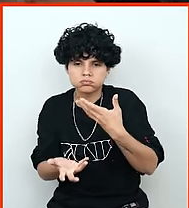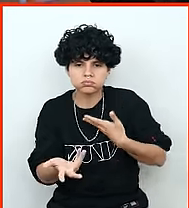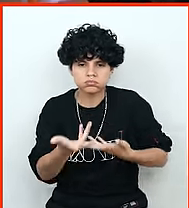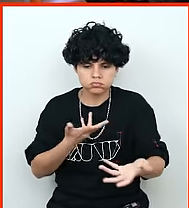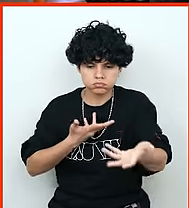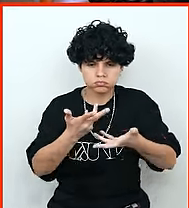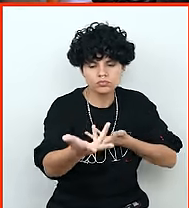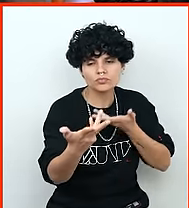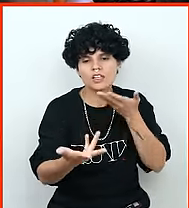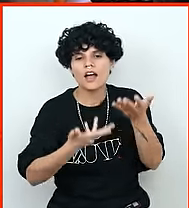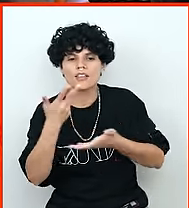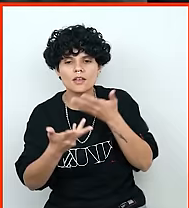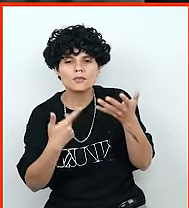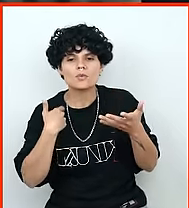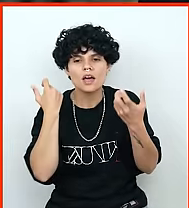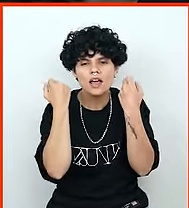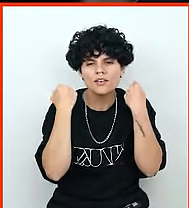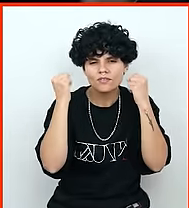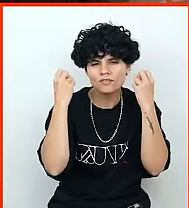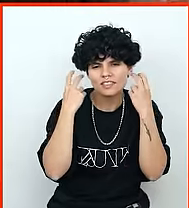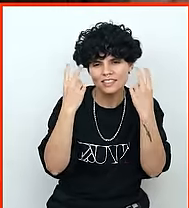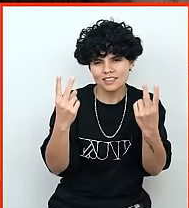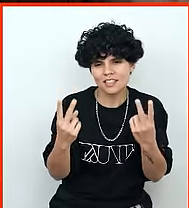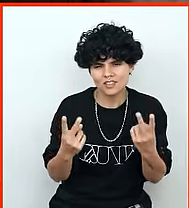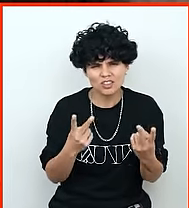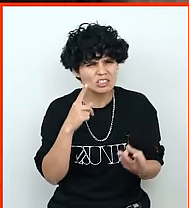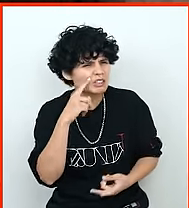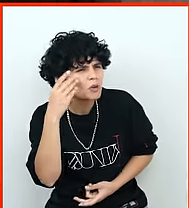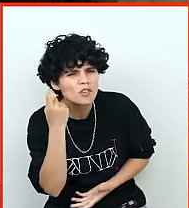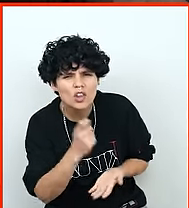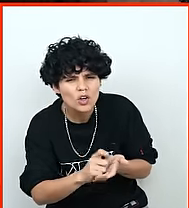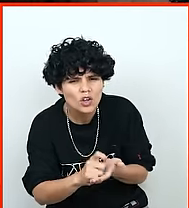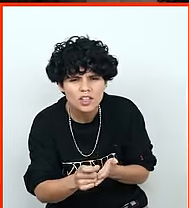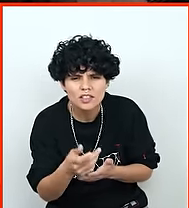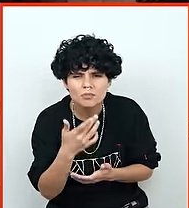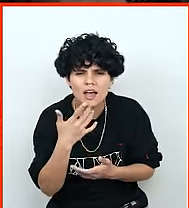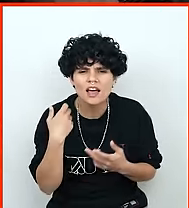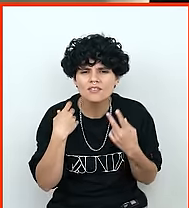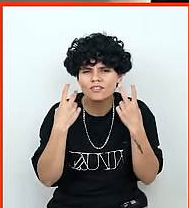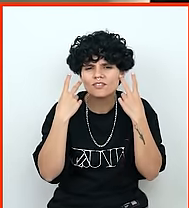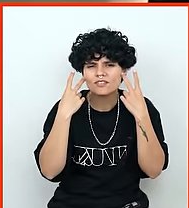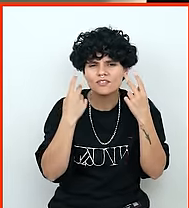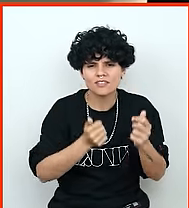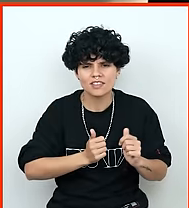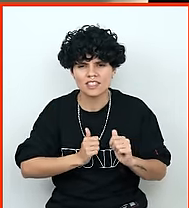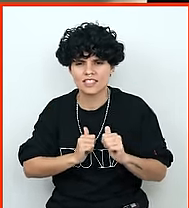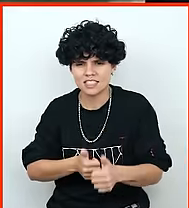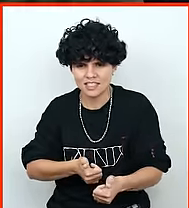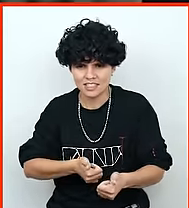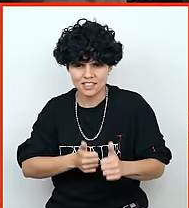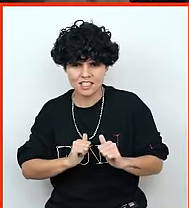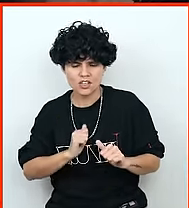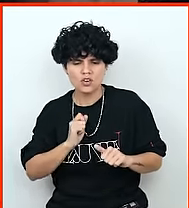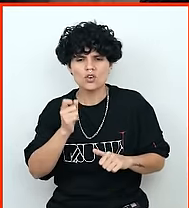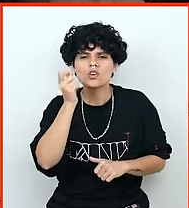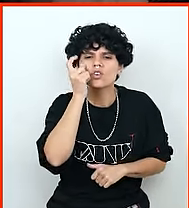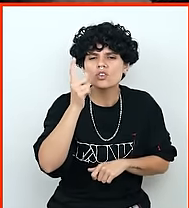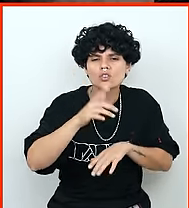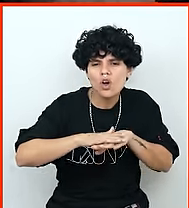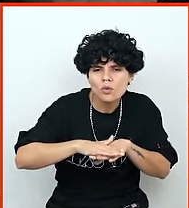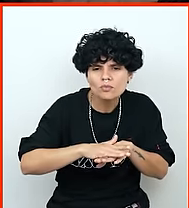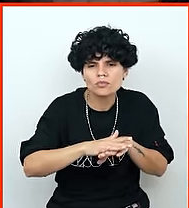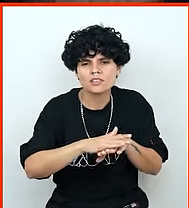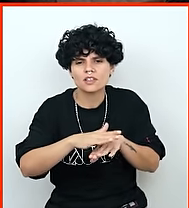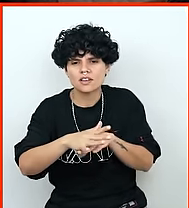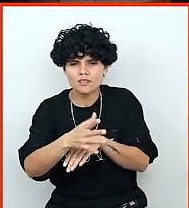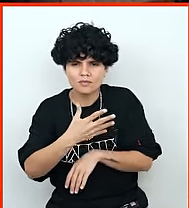quieran o no, cantábamos para convencernos. Para vencernos. ¿Cómo es? Se me olvidó mi letra, weón. Para vencernos y para vencernos. Para convencernos y